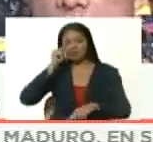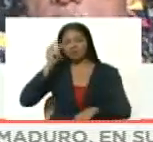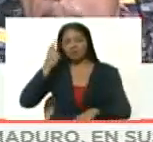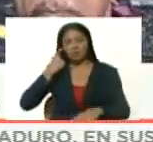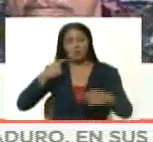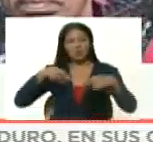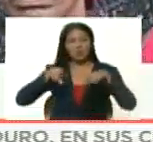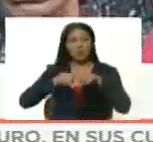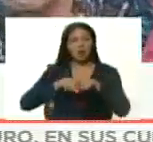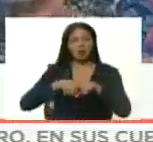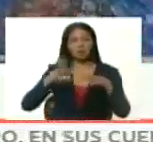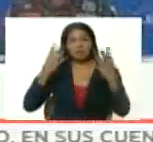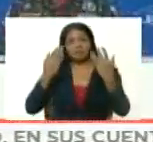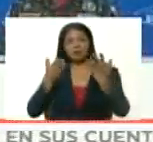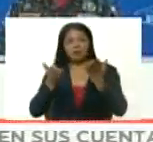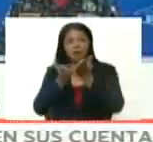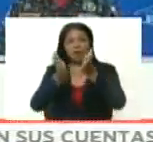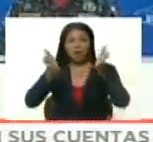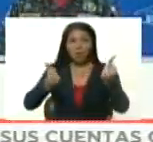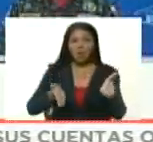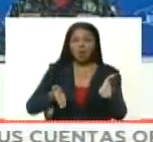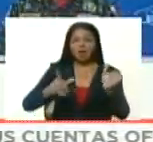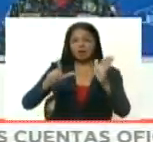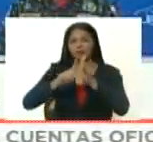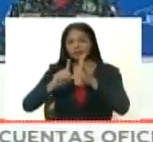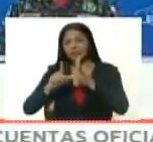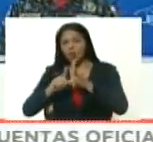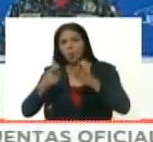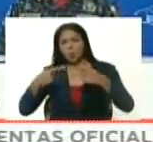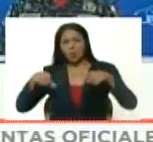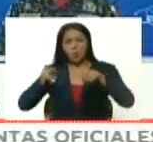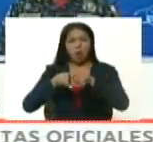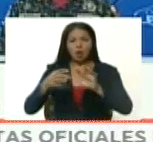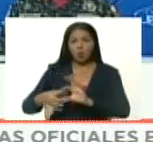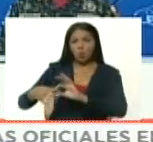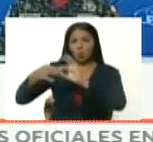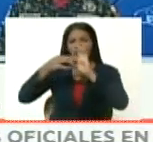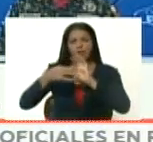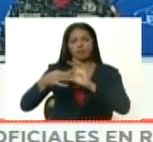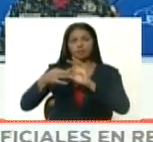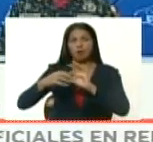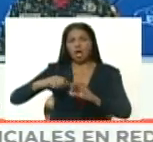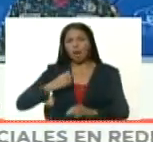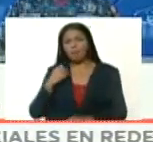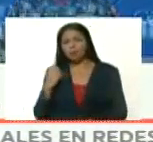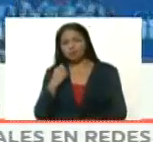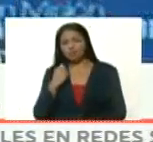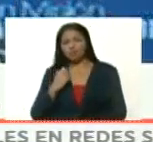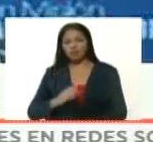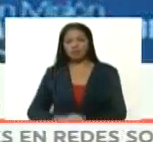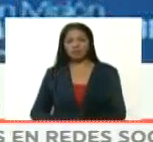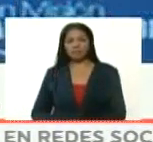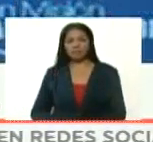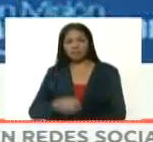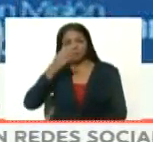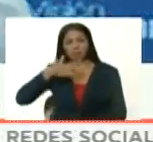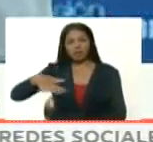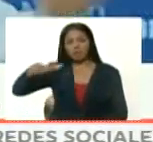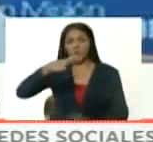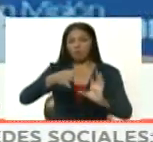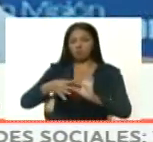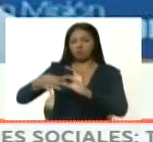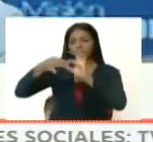la mano con las escuelas, con los liceos, de la mano, unidos, el policía y el pueblo,